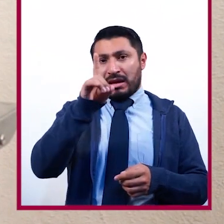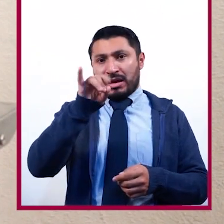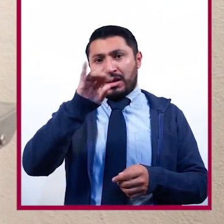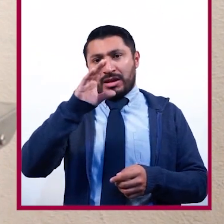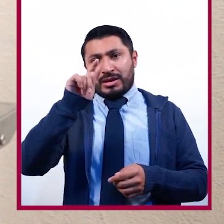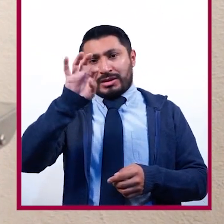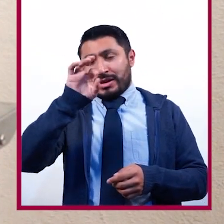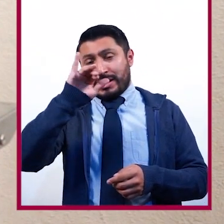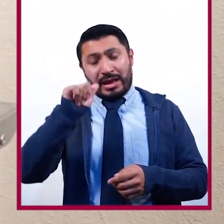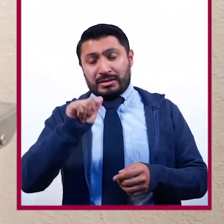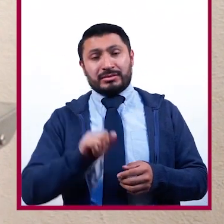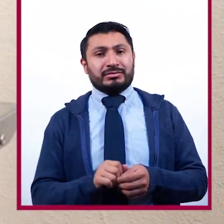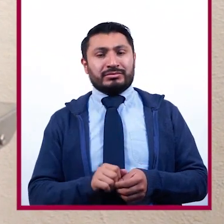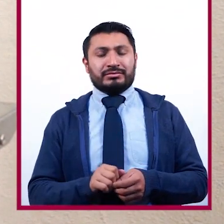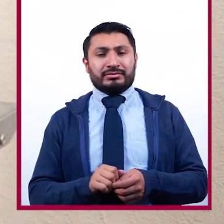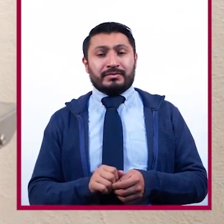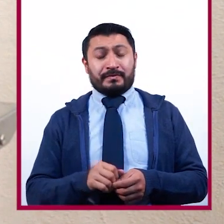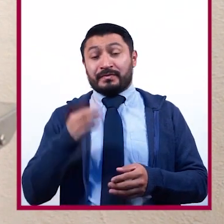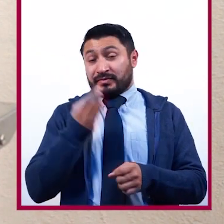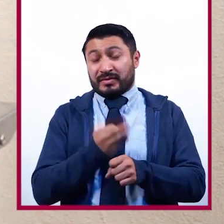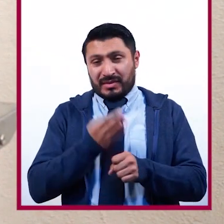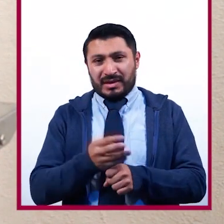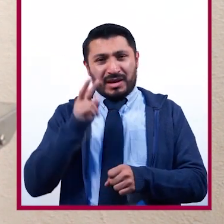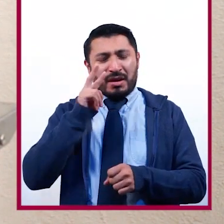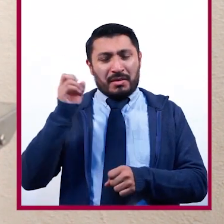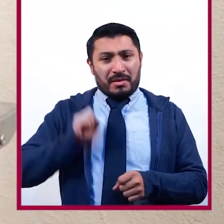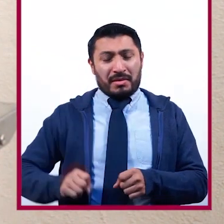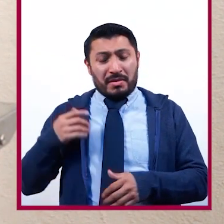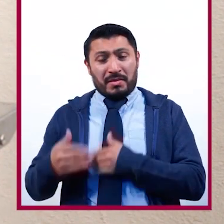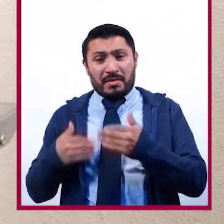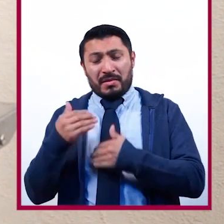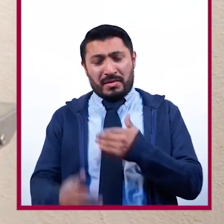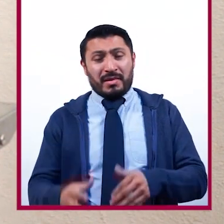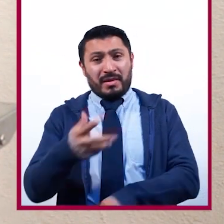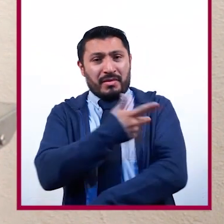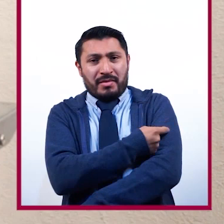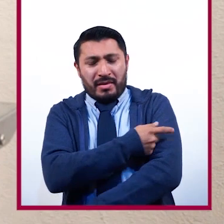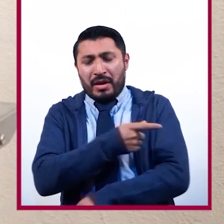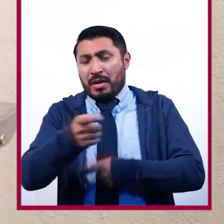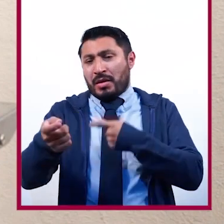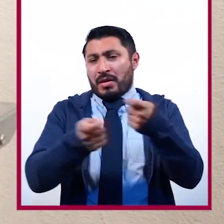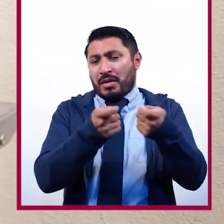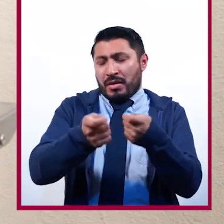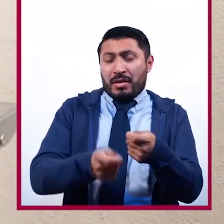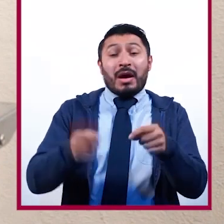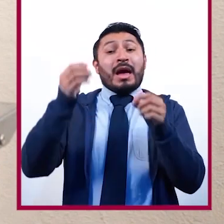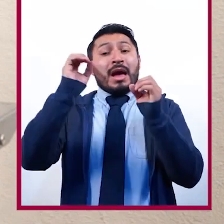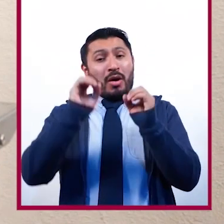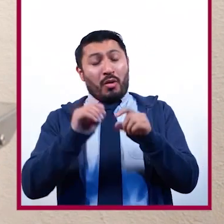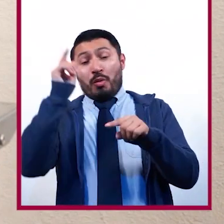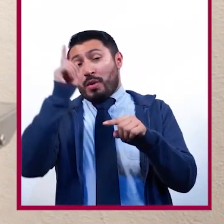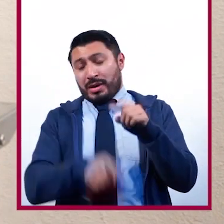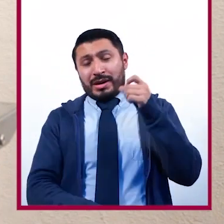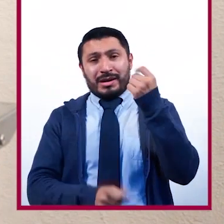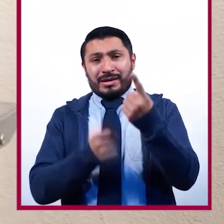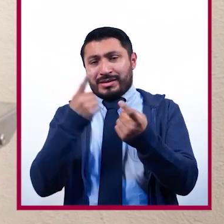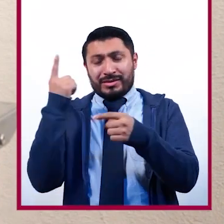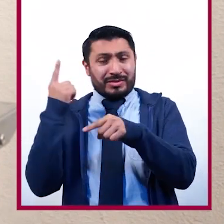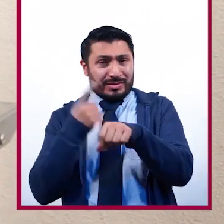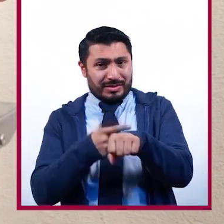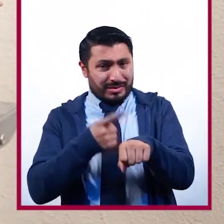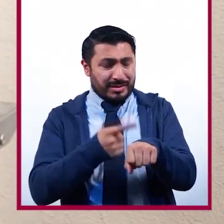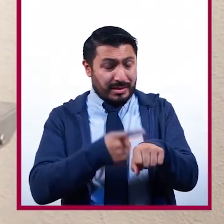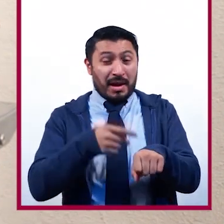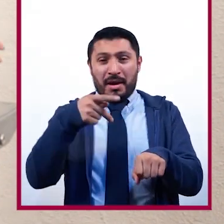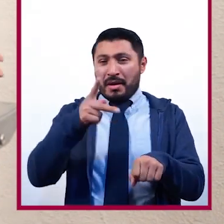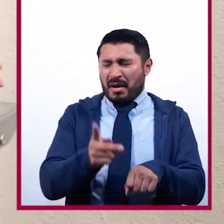ahora, hemos podido ver que en los últimos siglos, las vacunas han permitido controlar, incluso erradicar diferentes enfermedades. ¿Pero